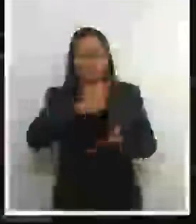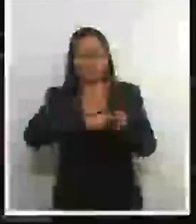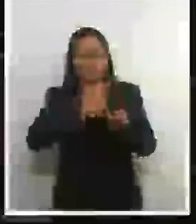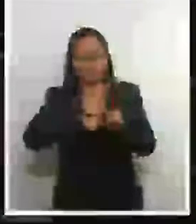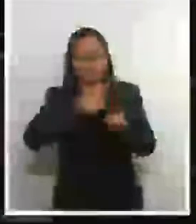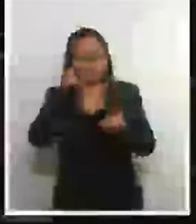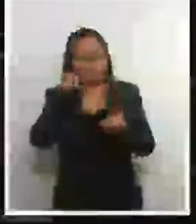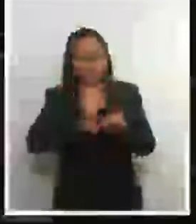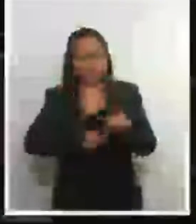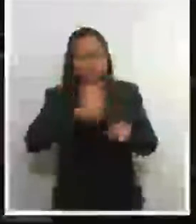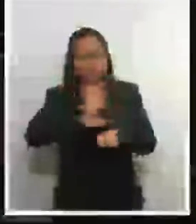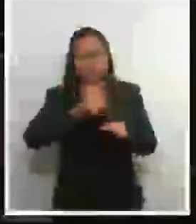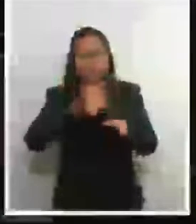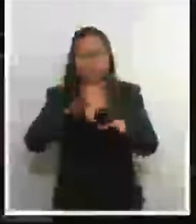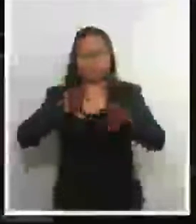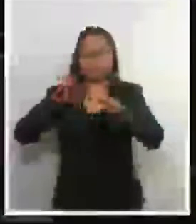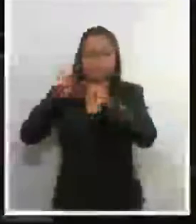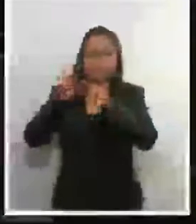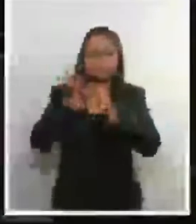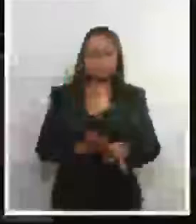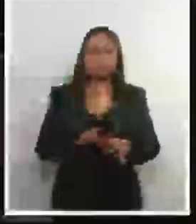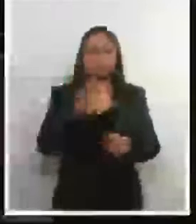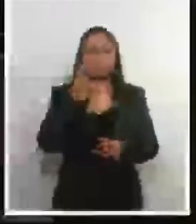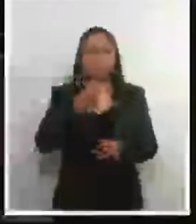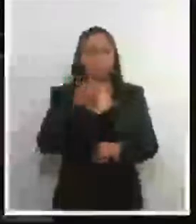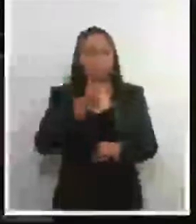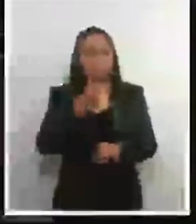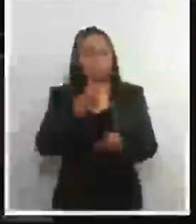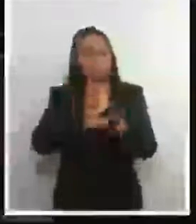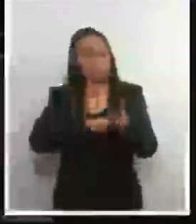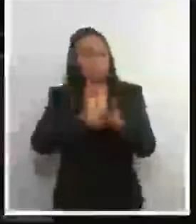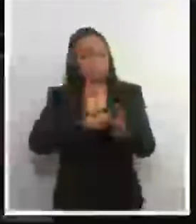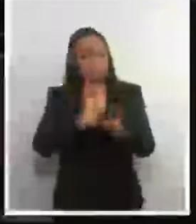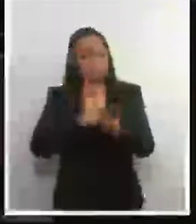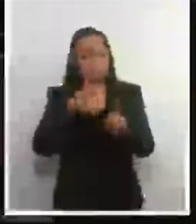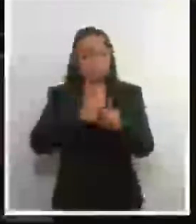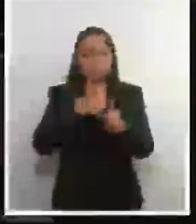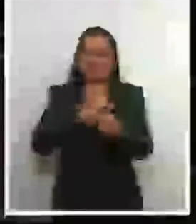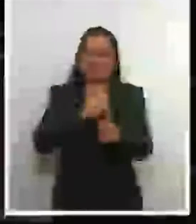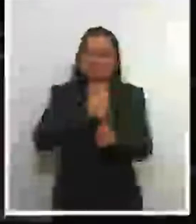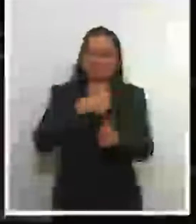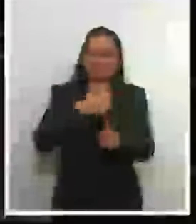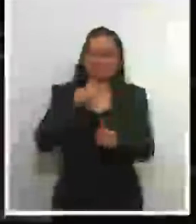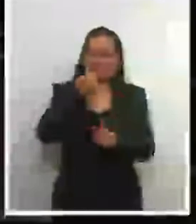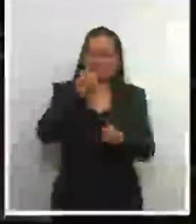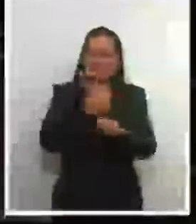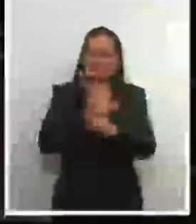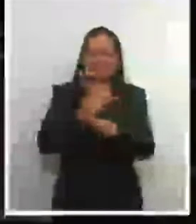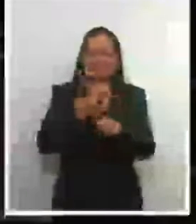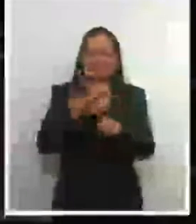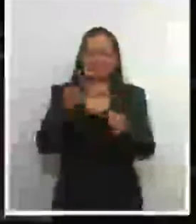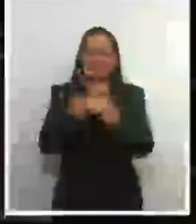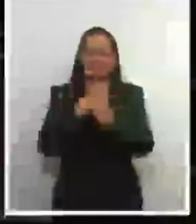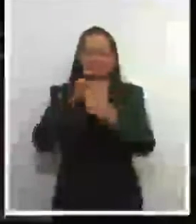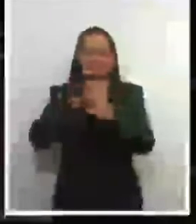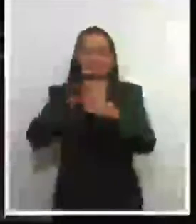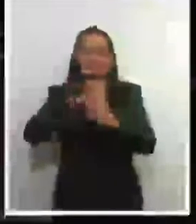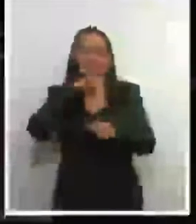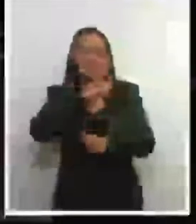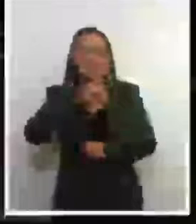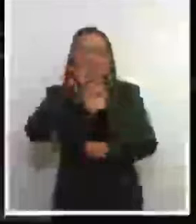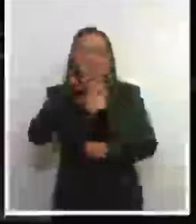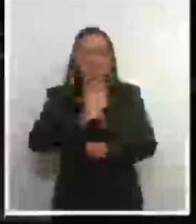modificaciones de forma de la conferencia de armonización, por lo que en primer término solicito a la Secretaría que en votación